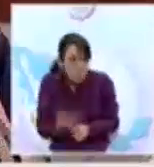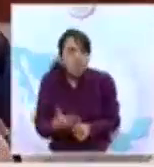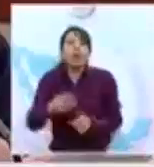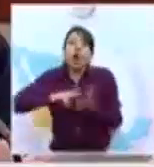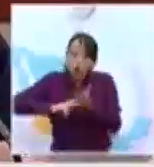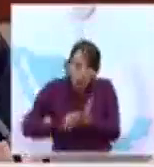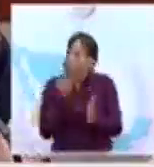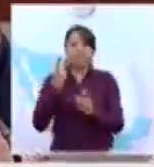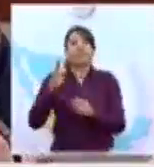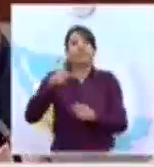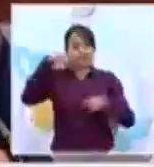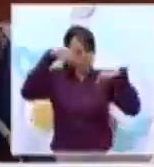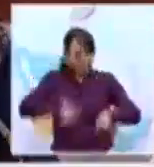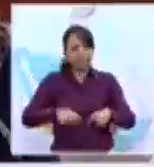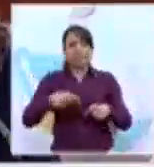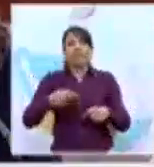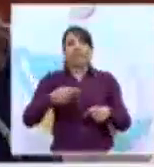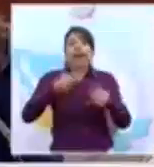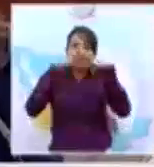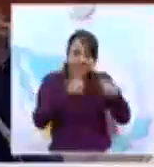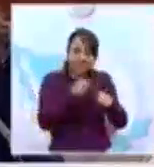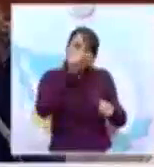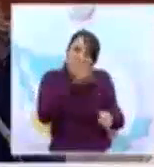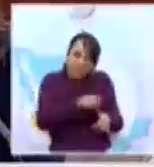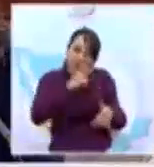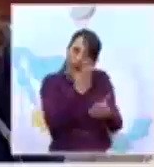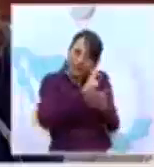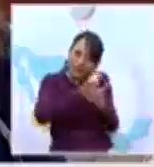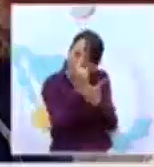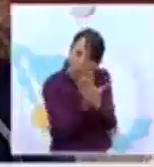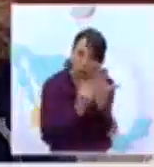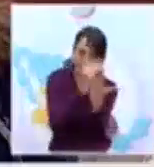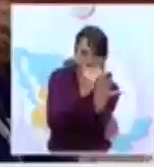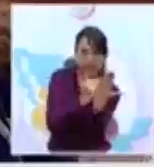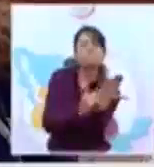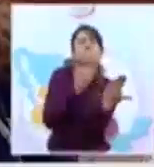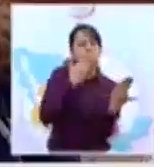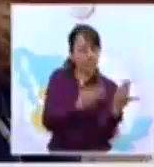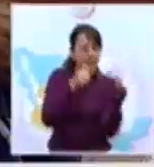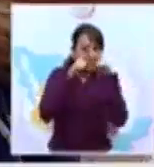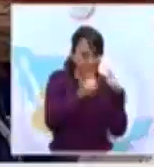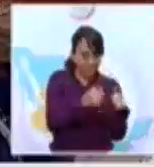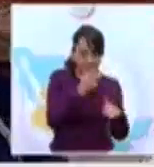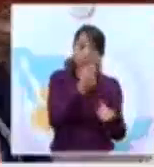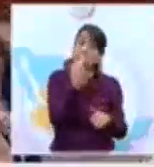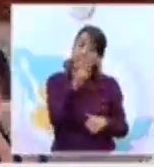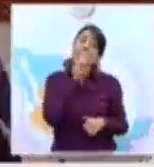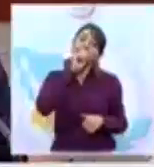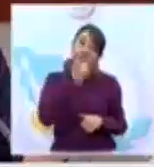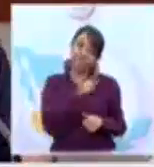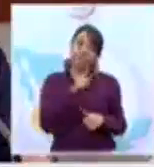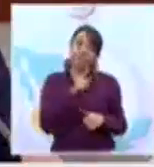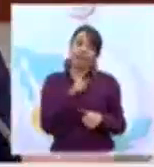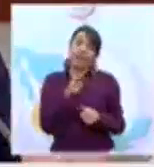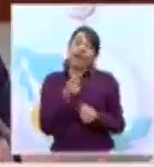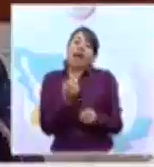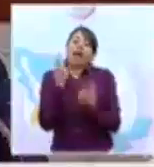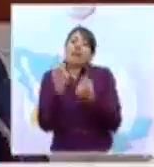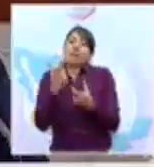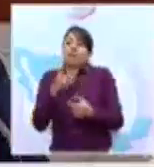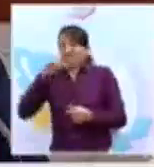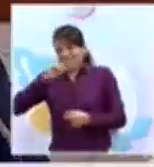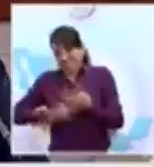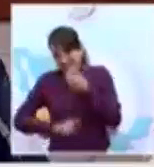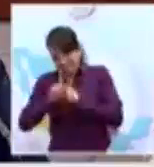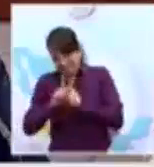de esto es que podemos mejorar siempre en estos temas cuando pues hay comunicación y estamos como hoy